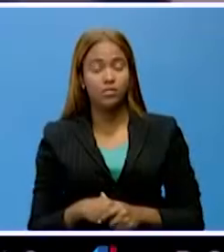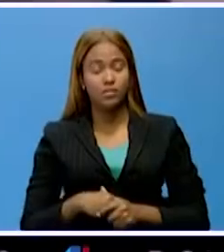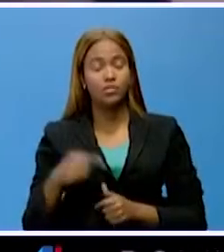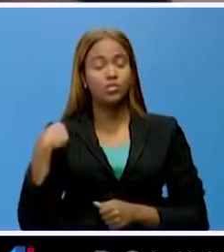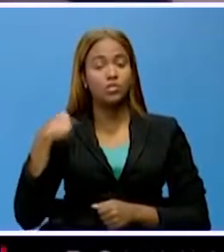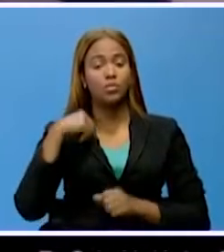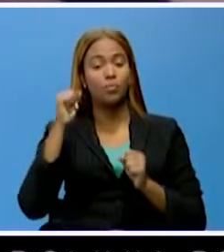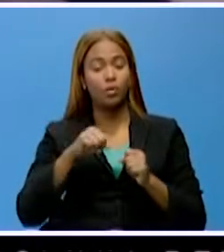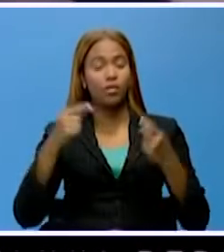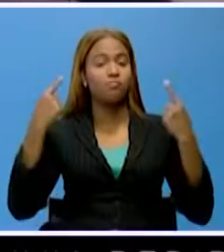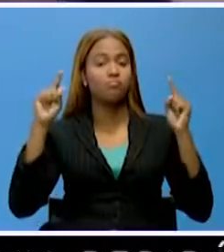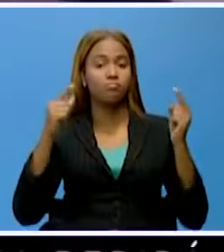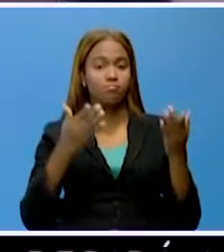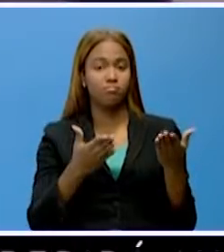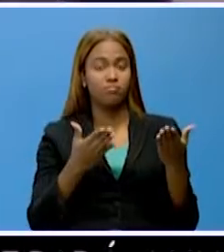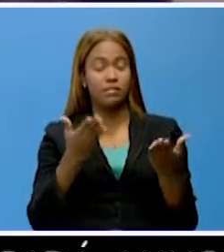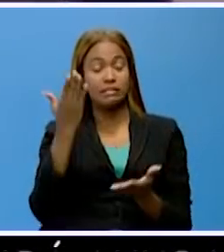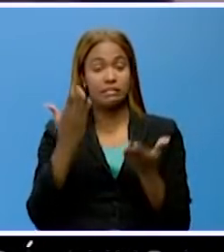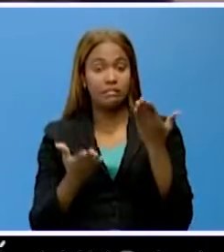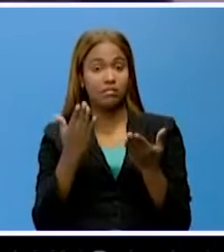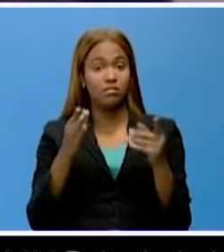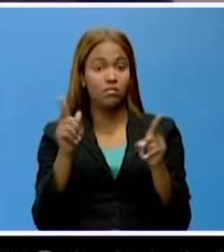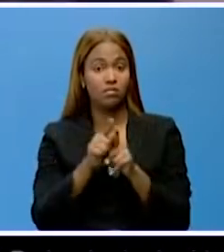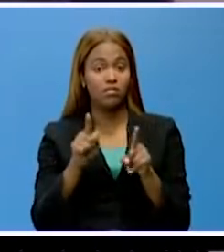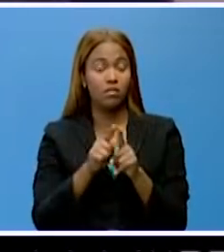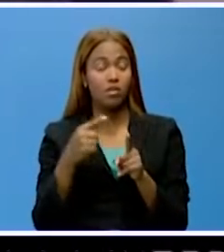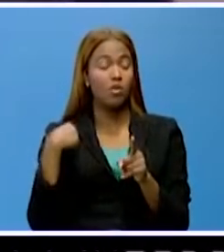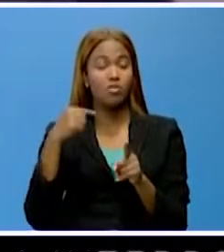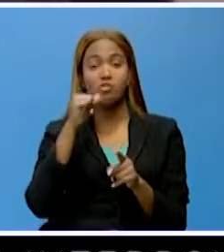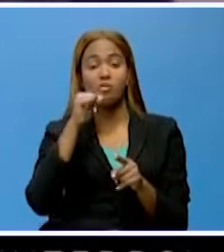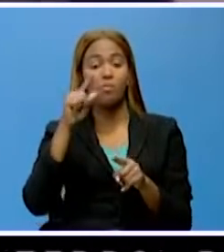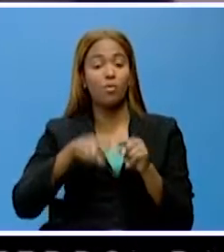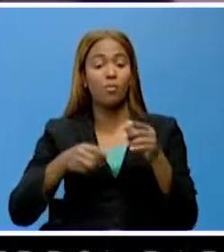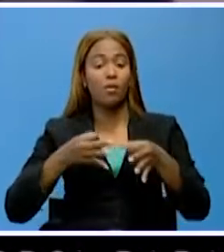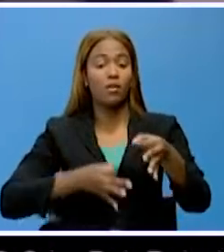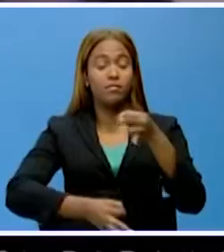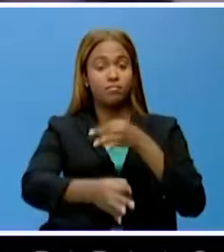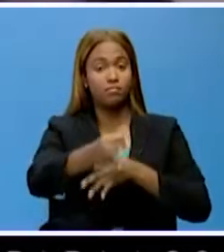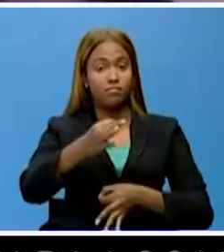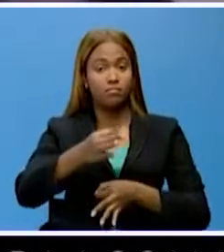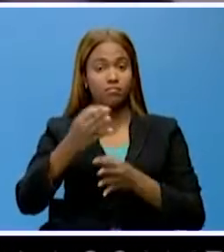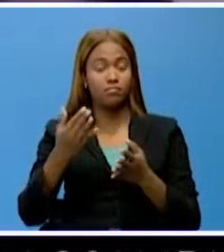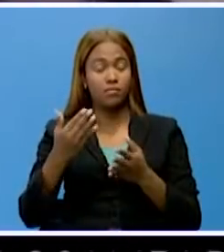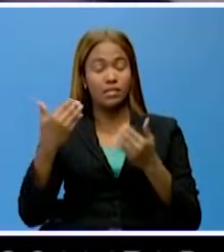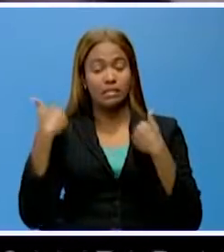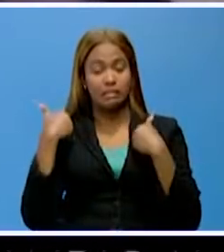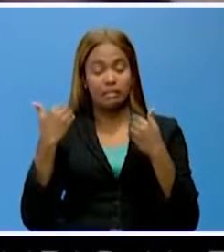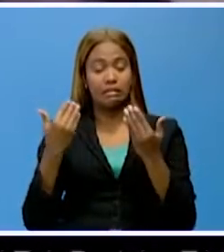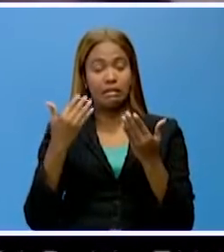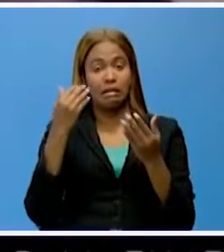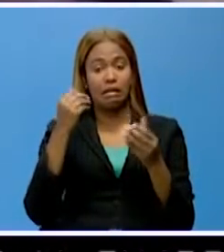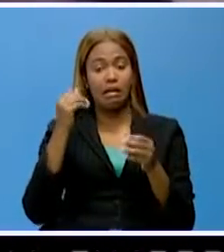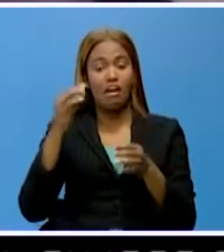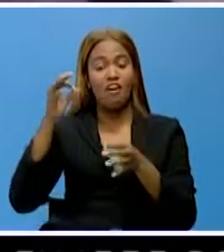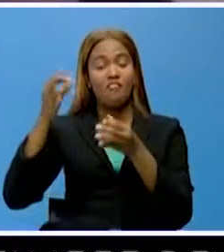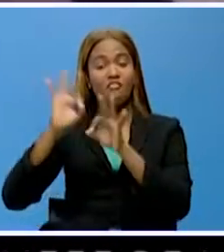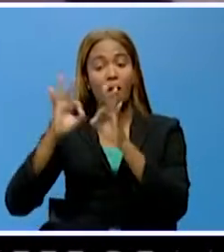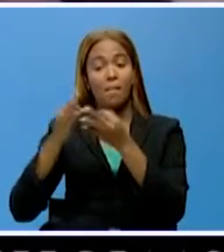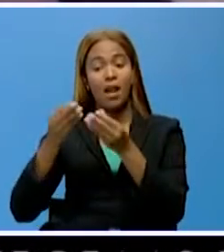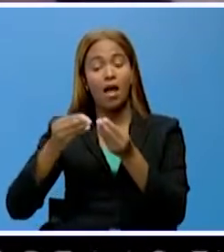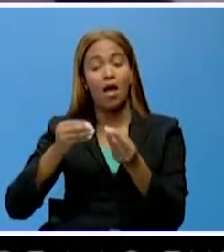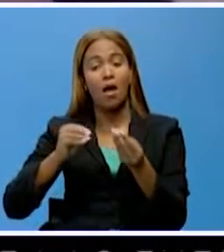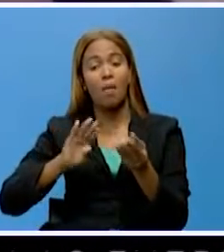podamos ayudar. Quizás no podemos reemplazar el valor de ese familiar perdido, pero al